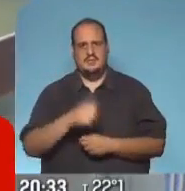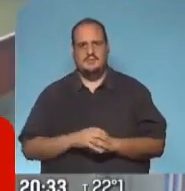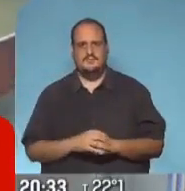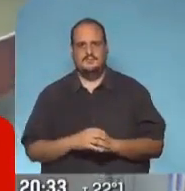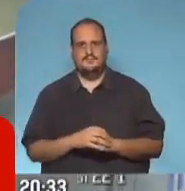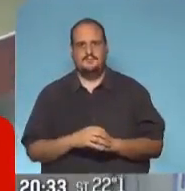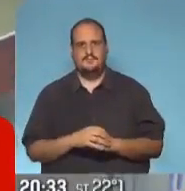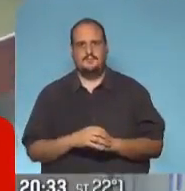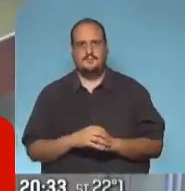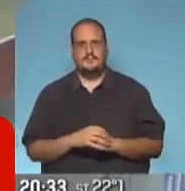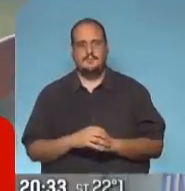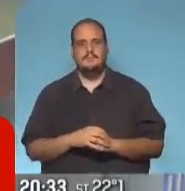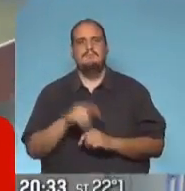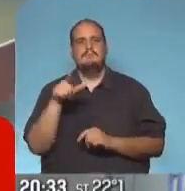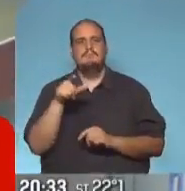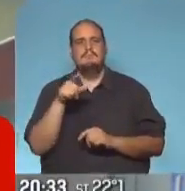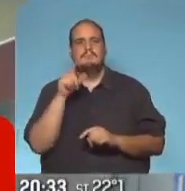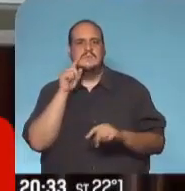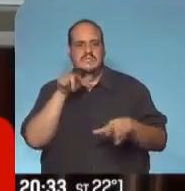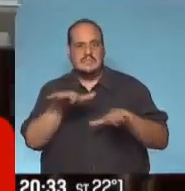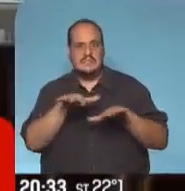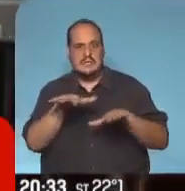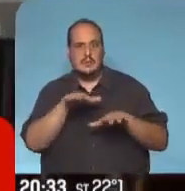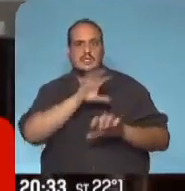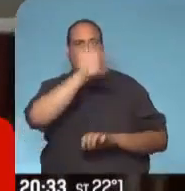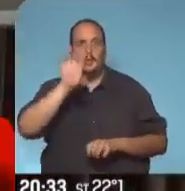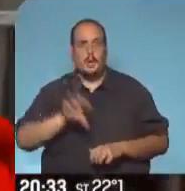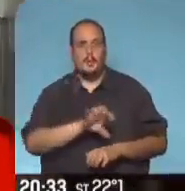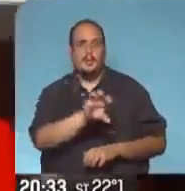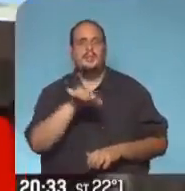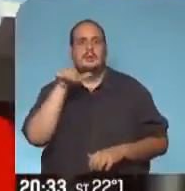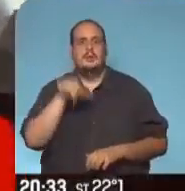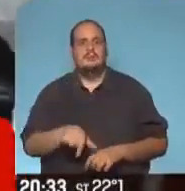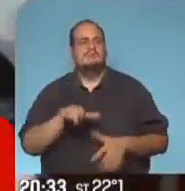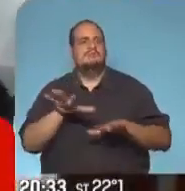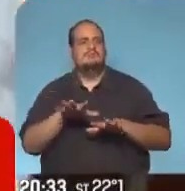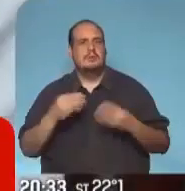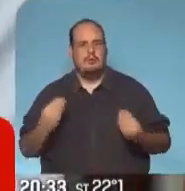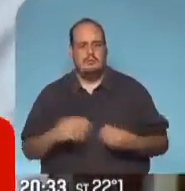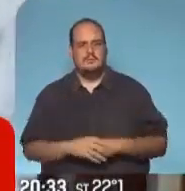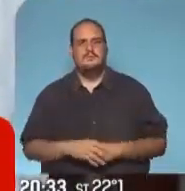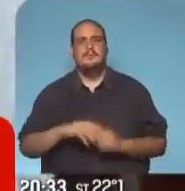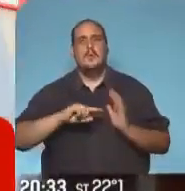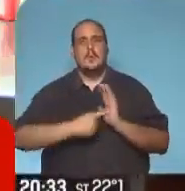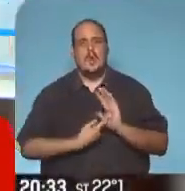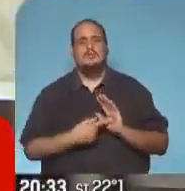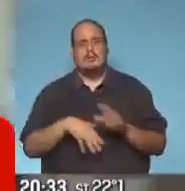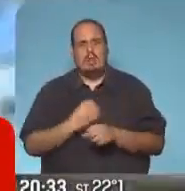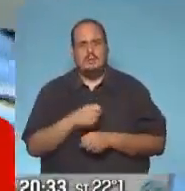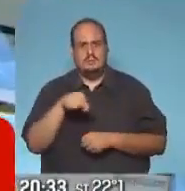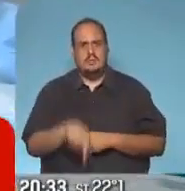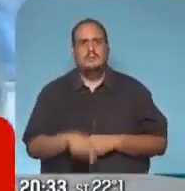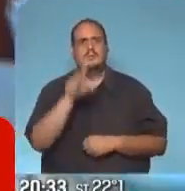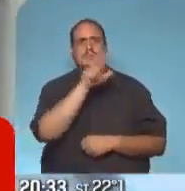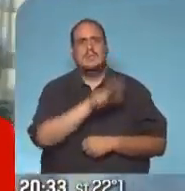46. Si analizamos la situación provincia por provincia, esta es la situación. En Buenos Aires, hasta el momento,